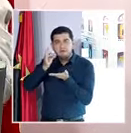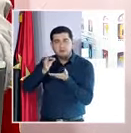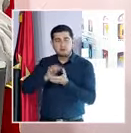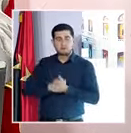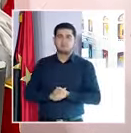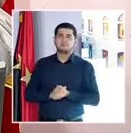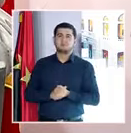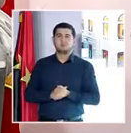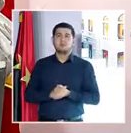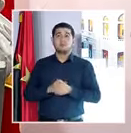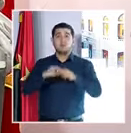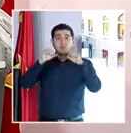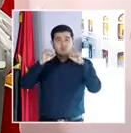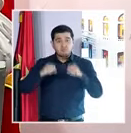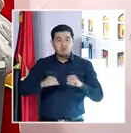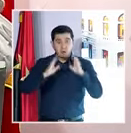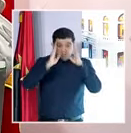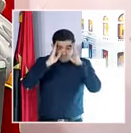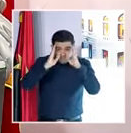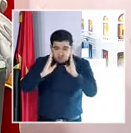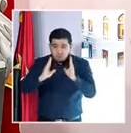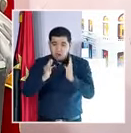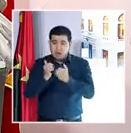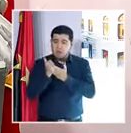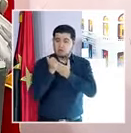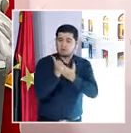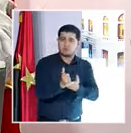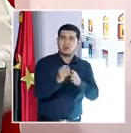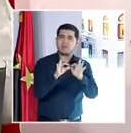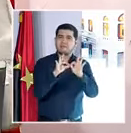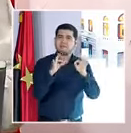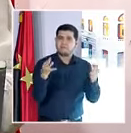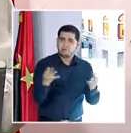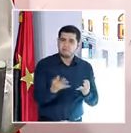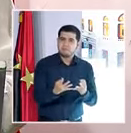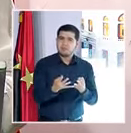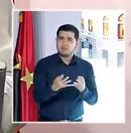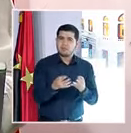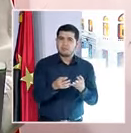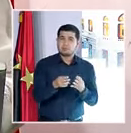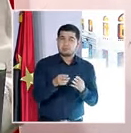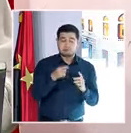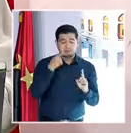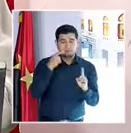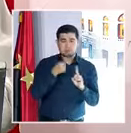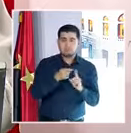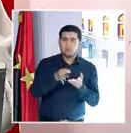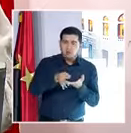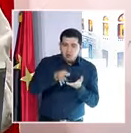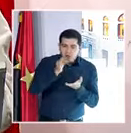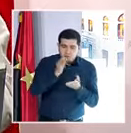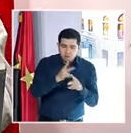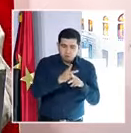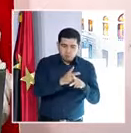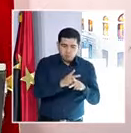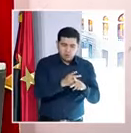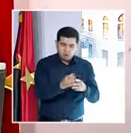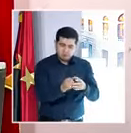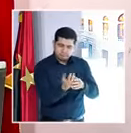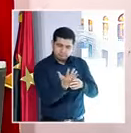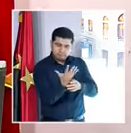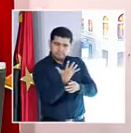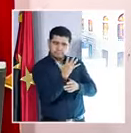atender a los jóvenes y las mujeres cafeteras del departamento. Debo mencionar que serán beneficiados